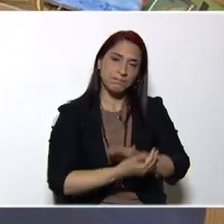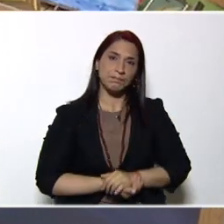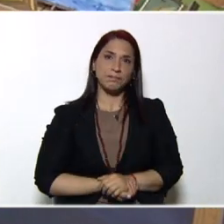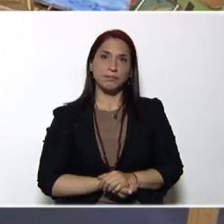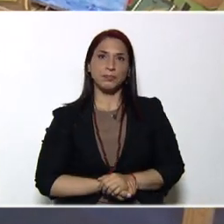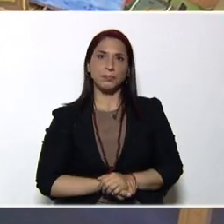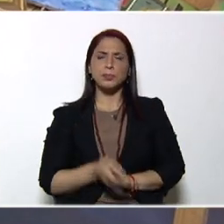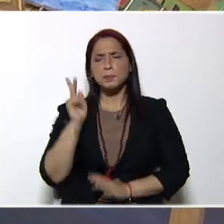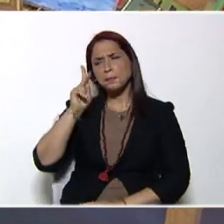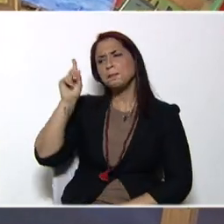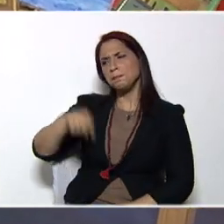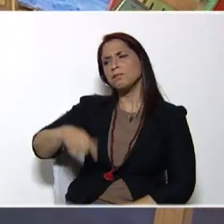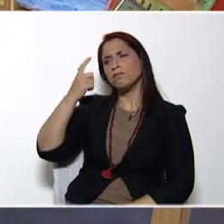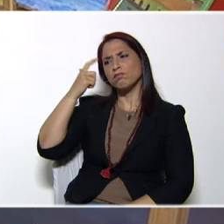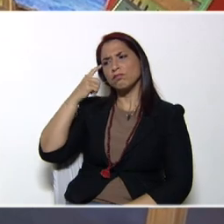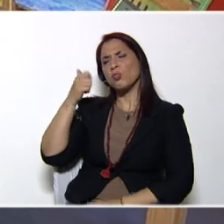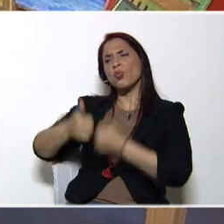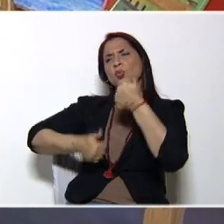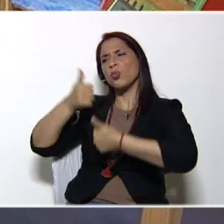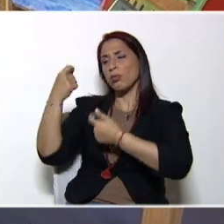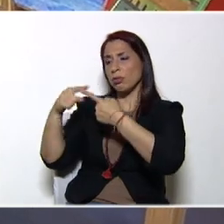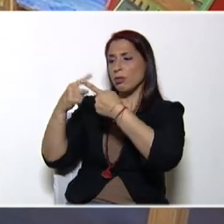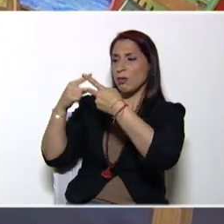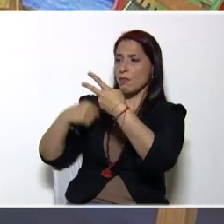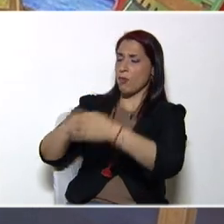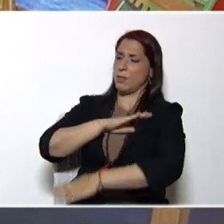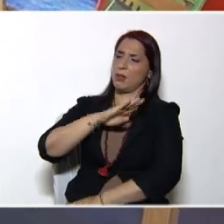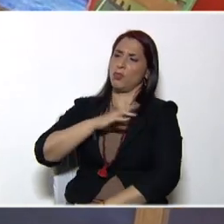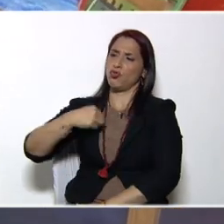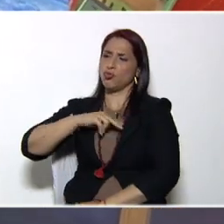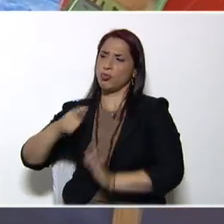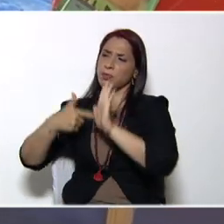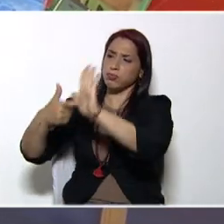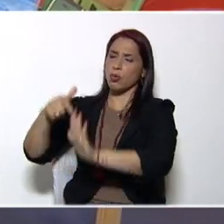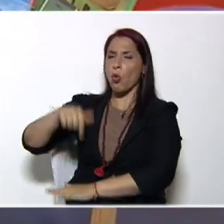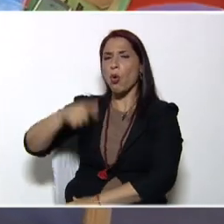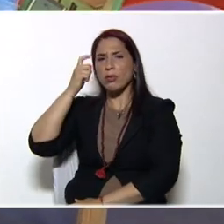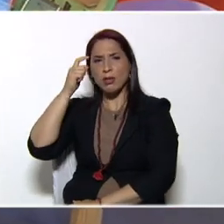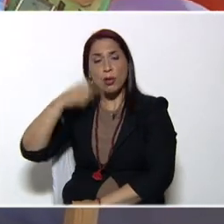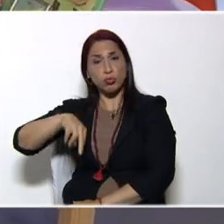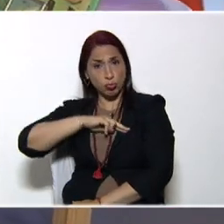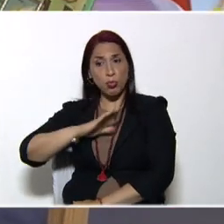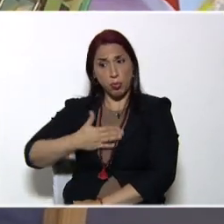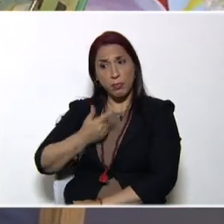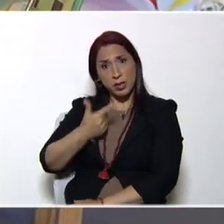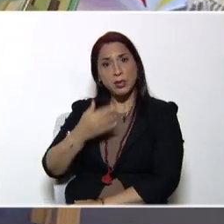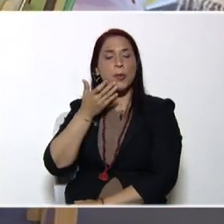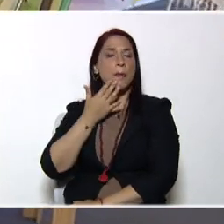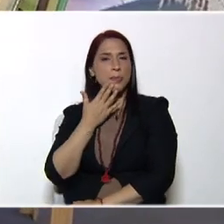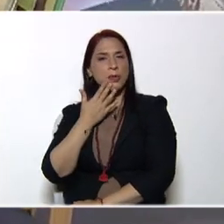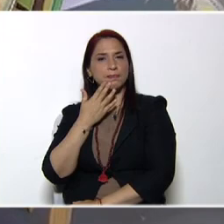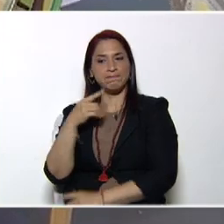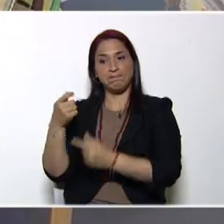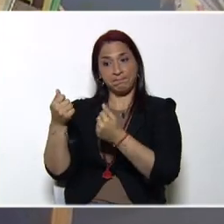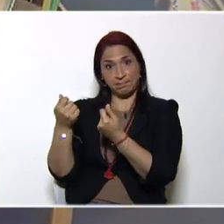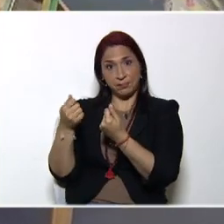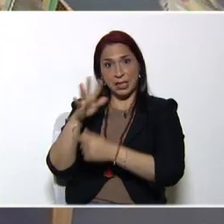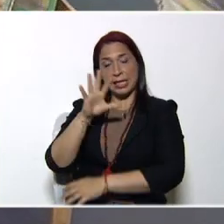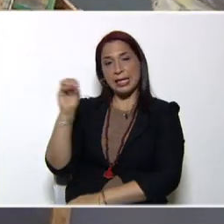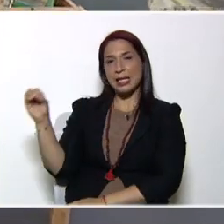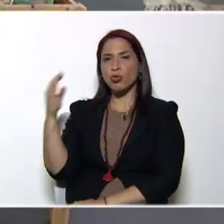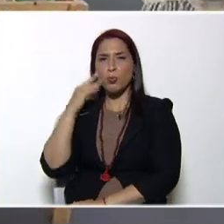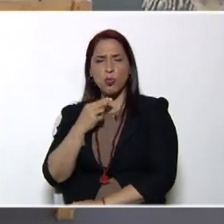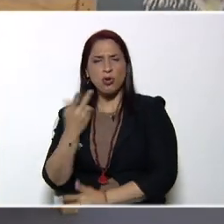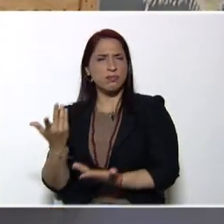Leonardo. Profesor, y tomando entonces los tipos de patrimonio que hemos presentado el día de hoy, pudiéramos decir que en el caso del ejemplo de este billete de 500